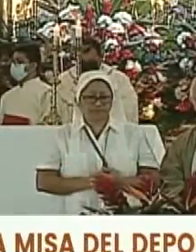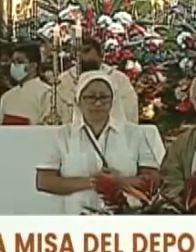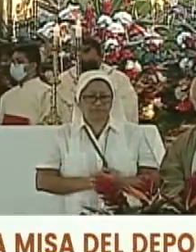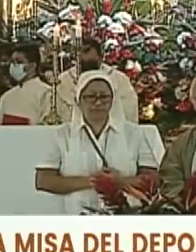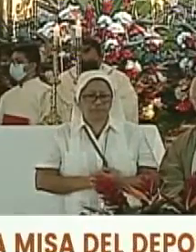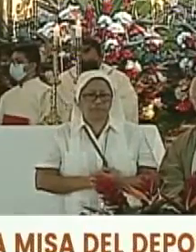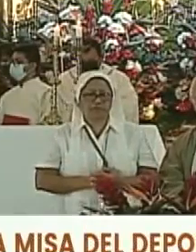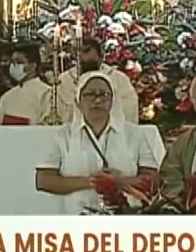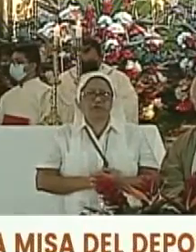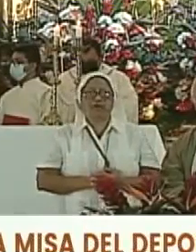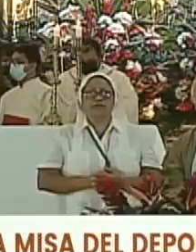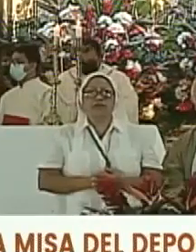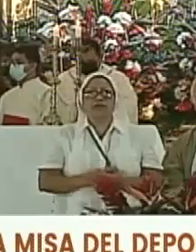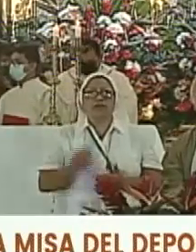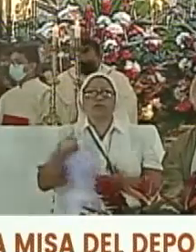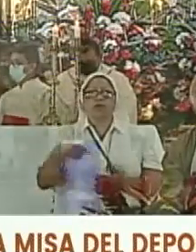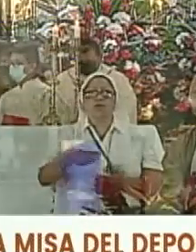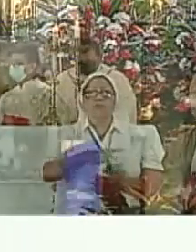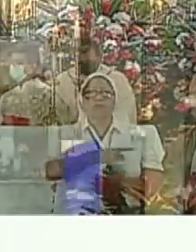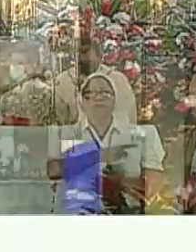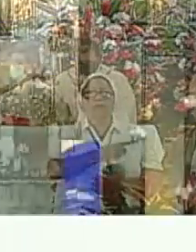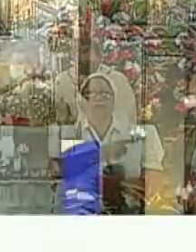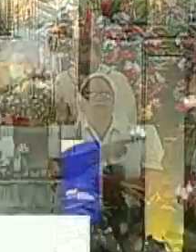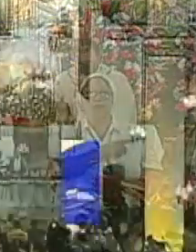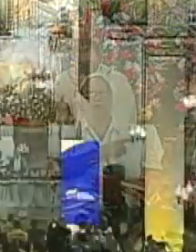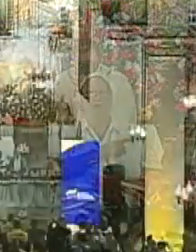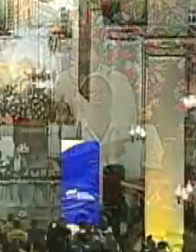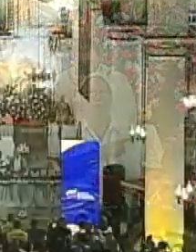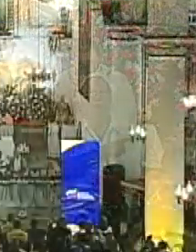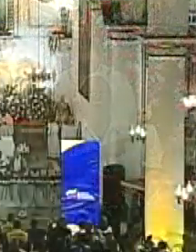te pido señor